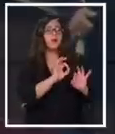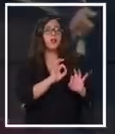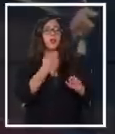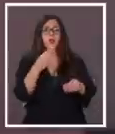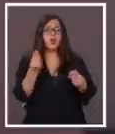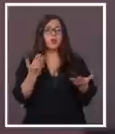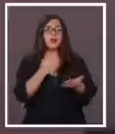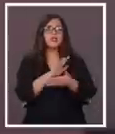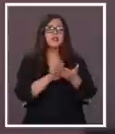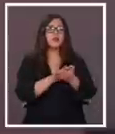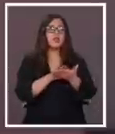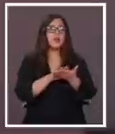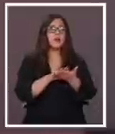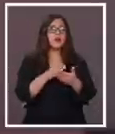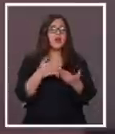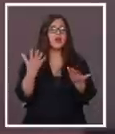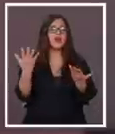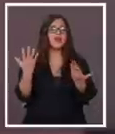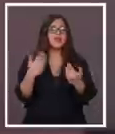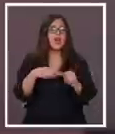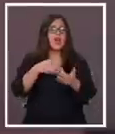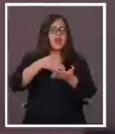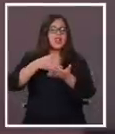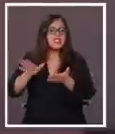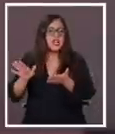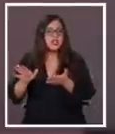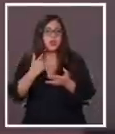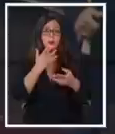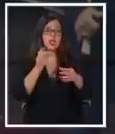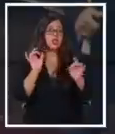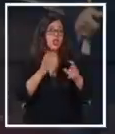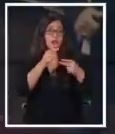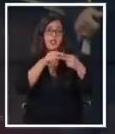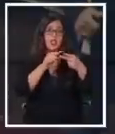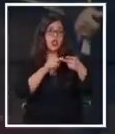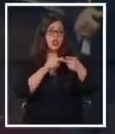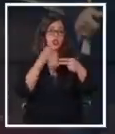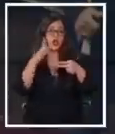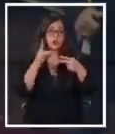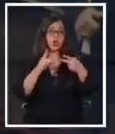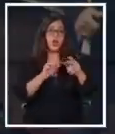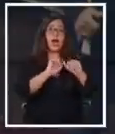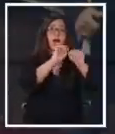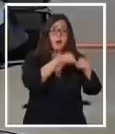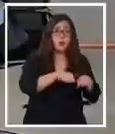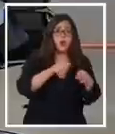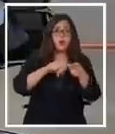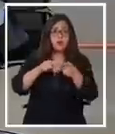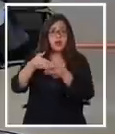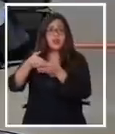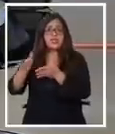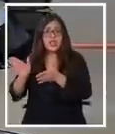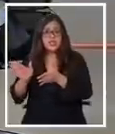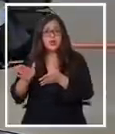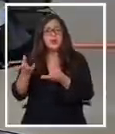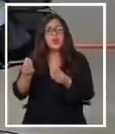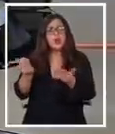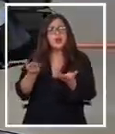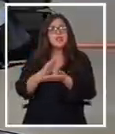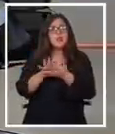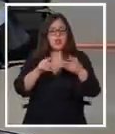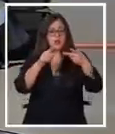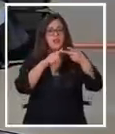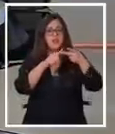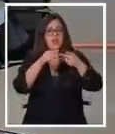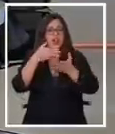pasa si gana la opción del rechazo porque hay dos opciones del plebiscito salida por supuesto el rechazo exactamente qué pasa el